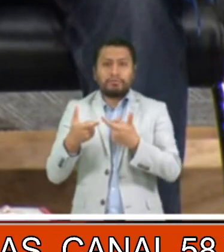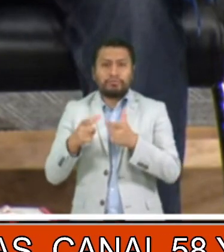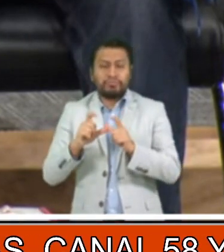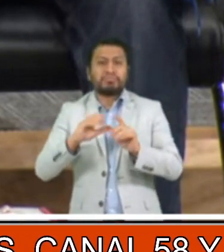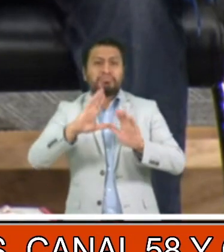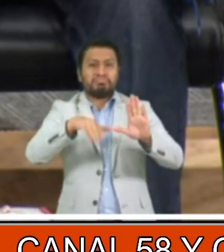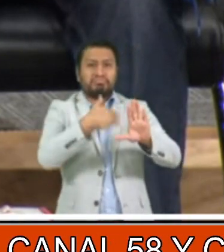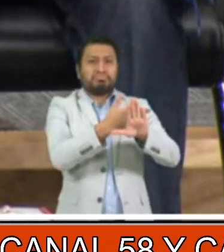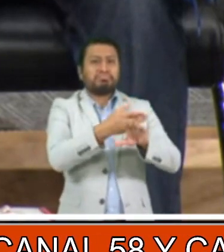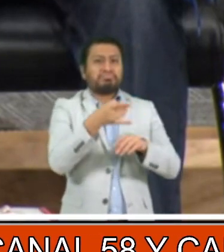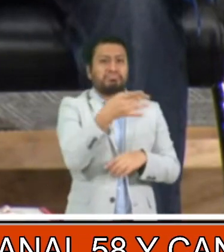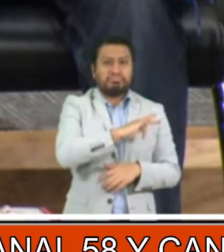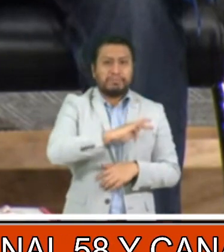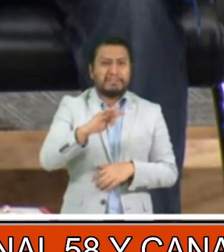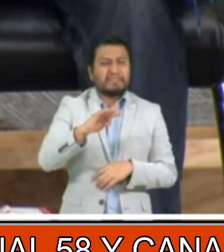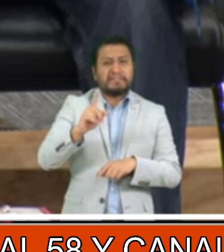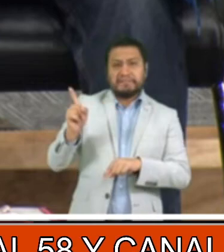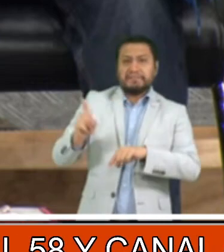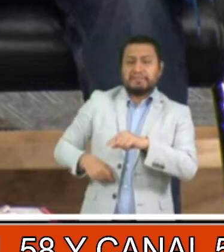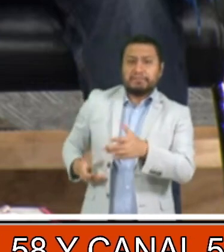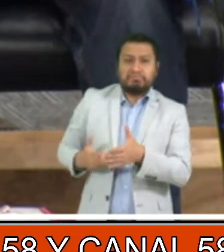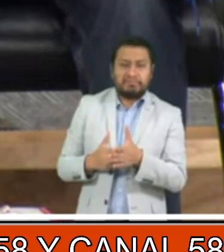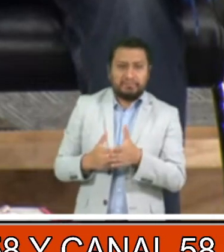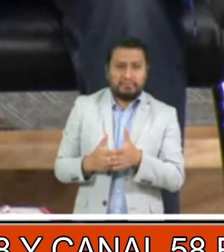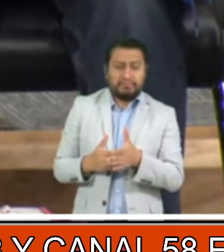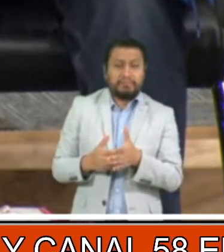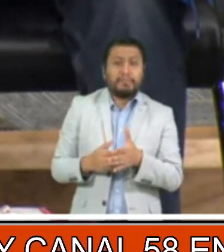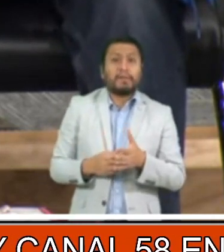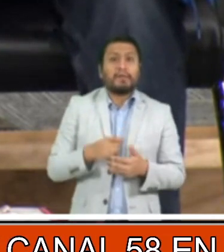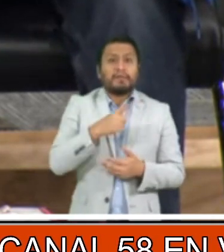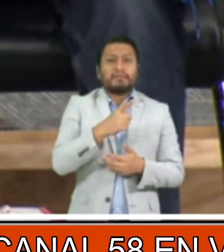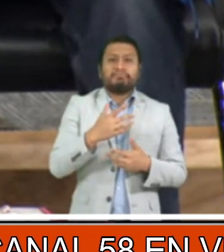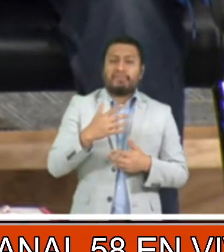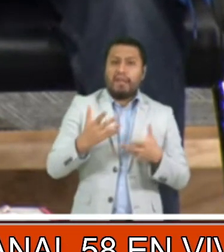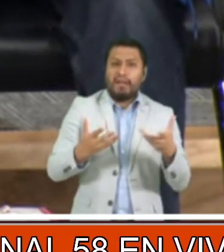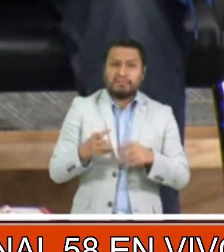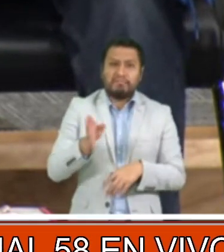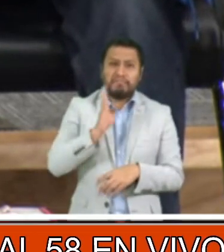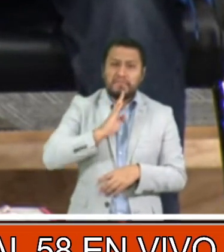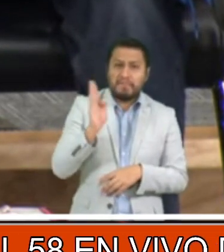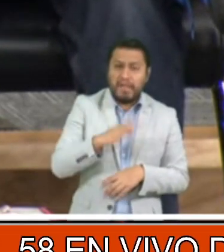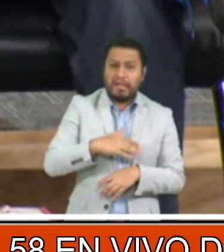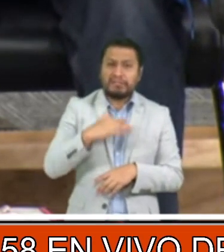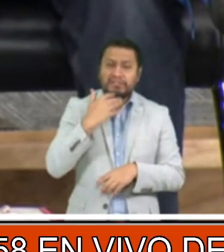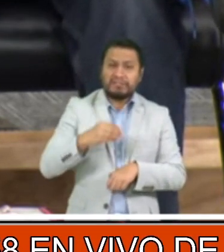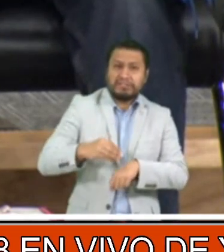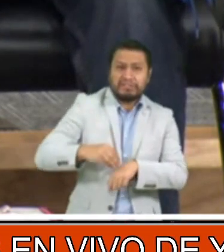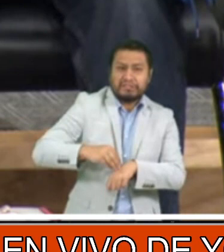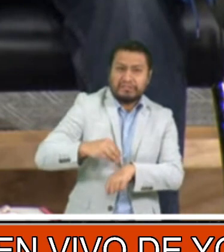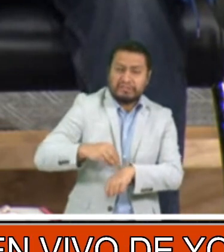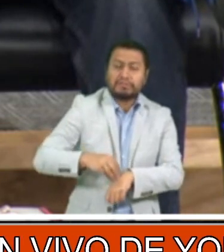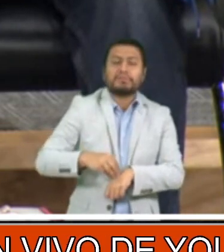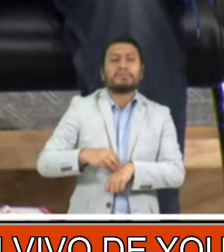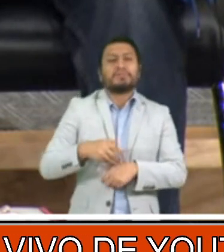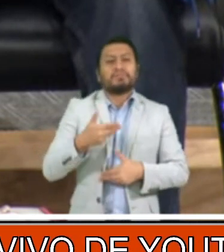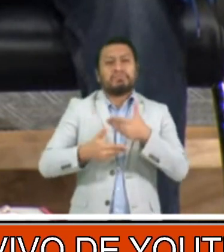reaccionarios. Tanto fue su desaseo tanto erraron en el cálculo político